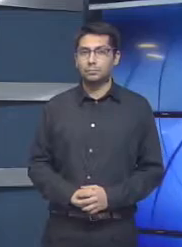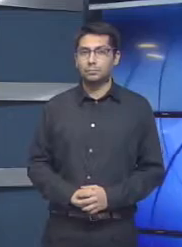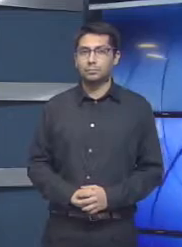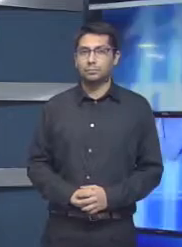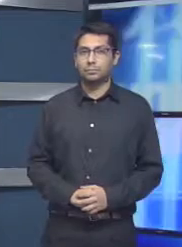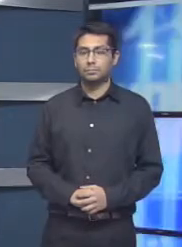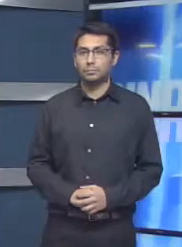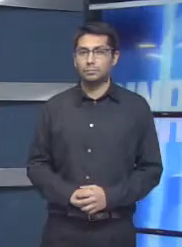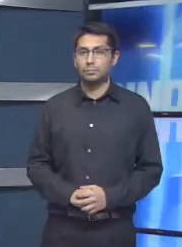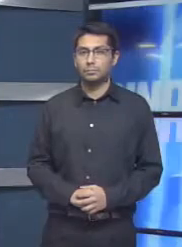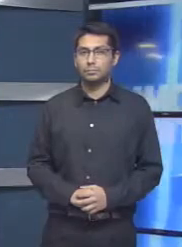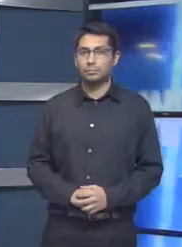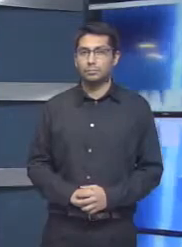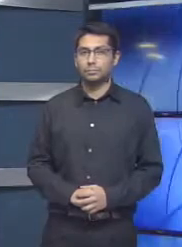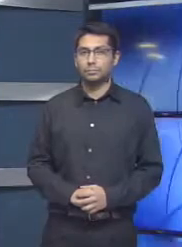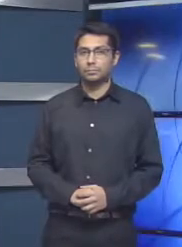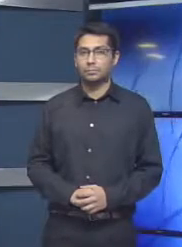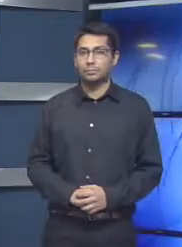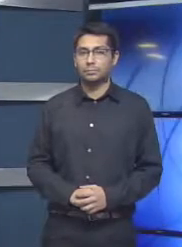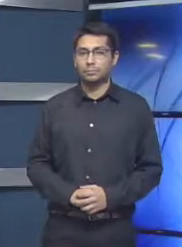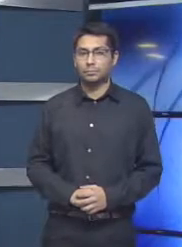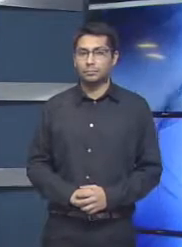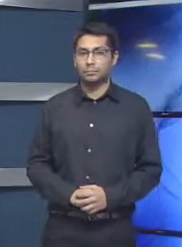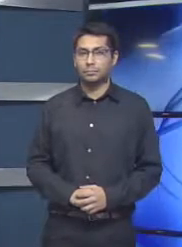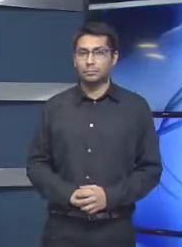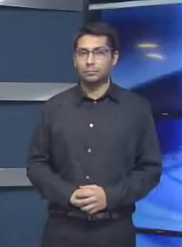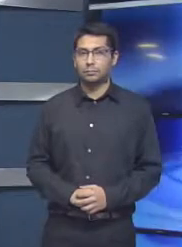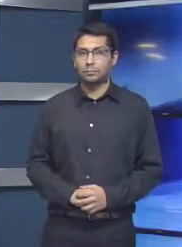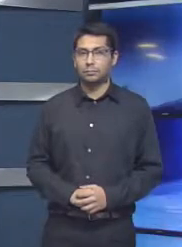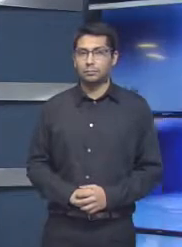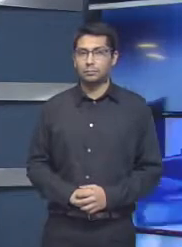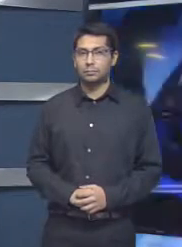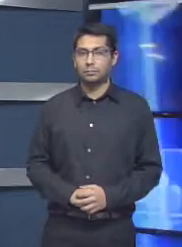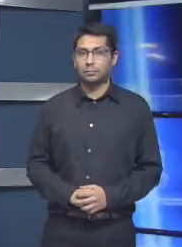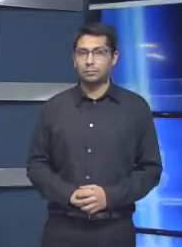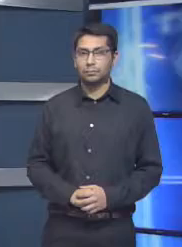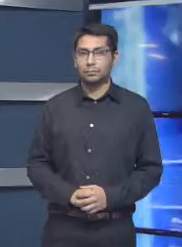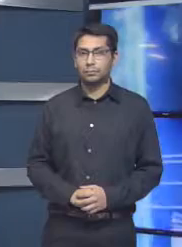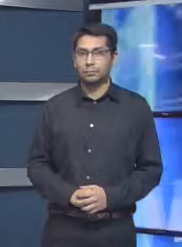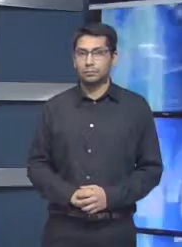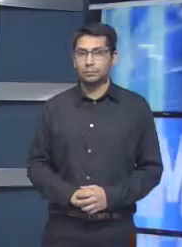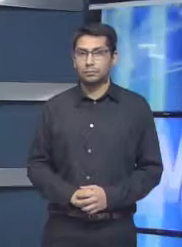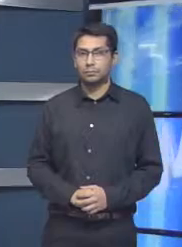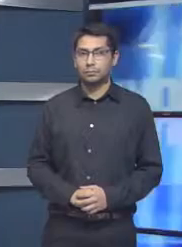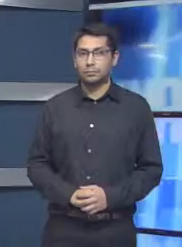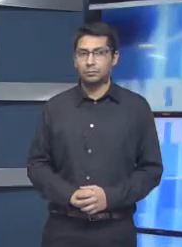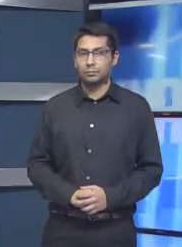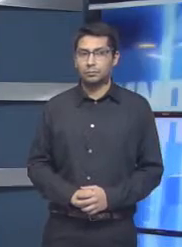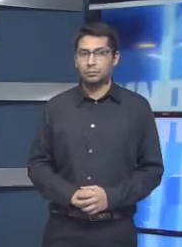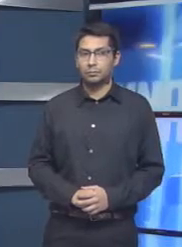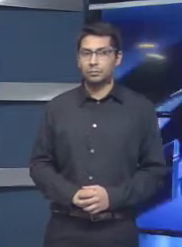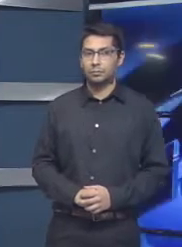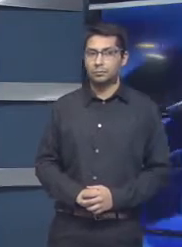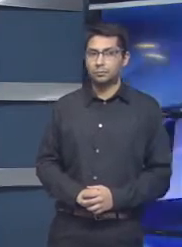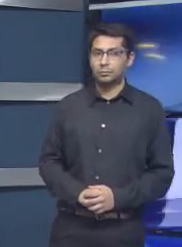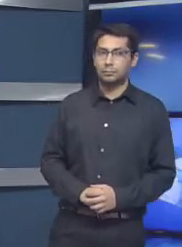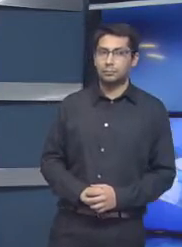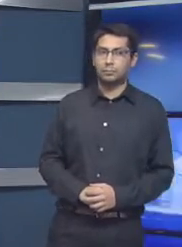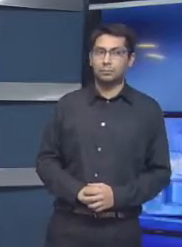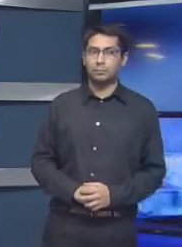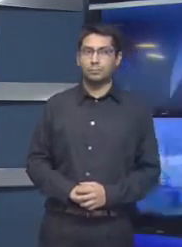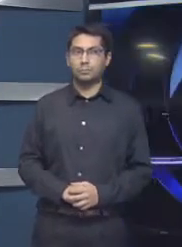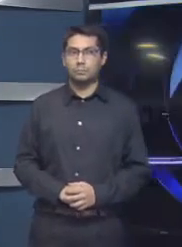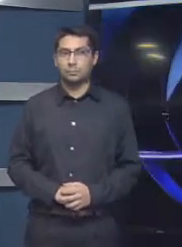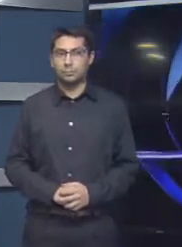salimos de la fase 1, volvió a levantar. Está tratando de entrar a la normalidad de lo